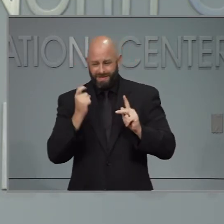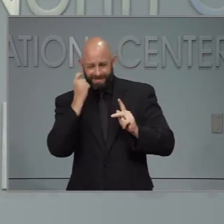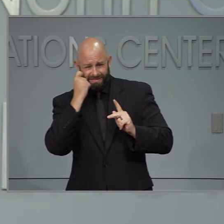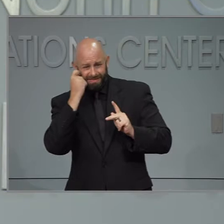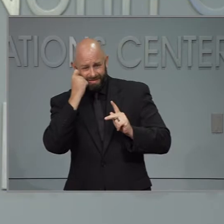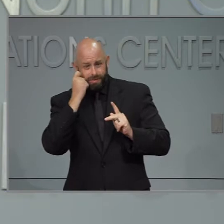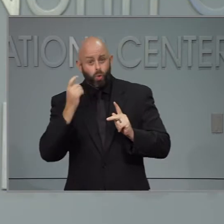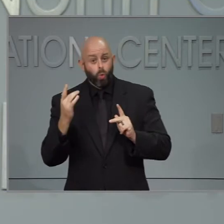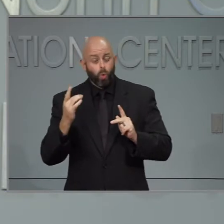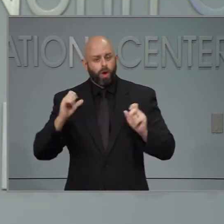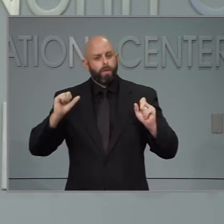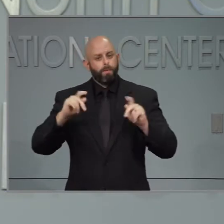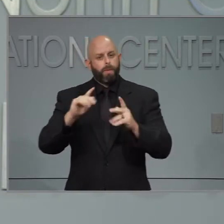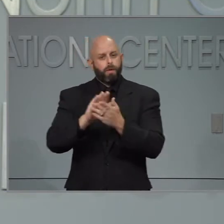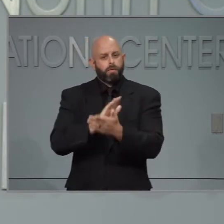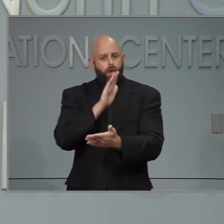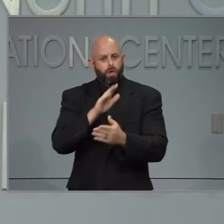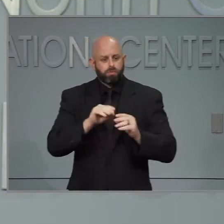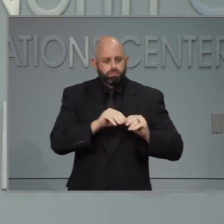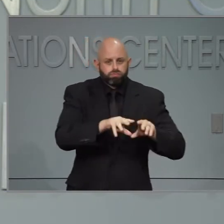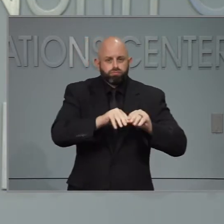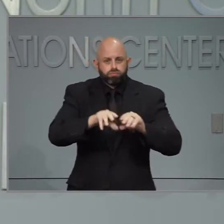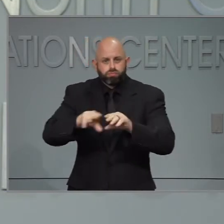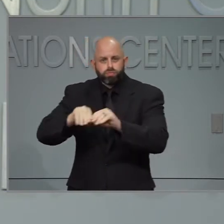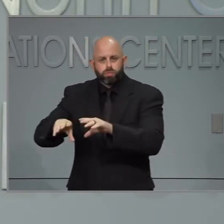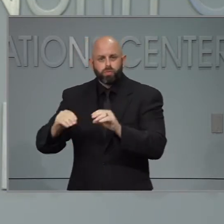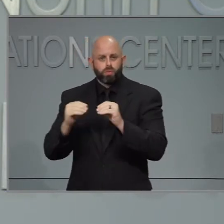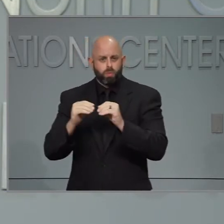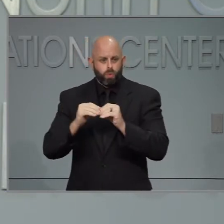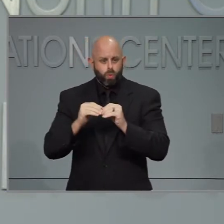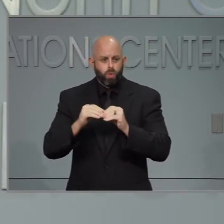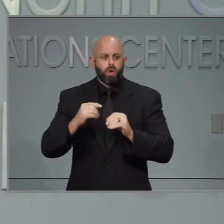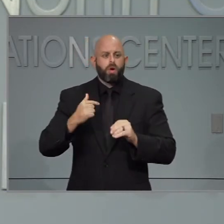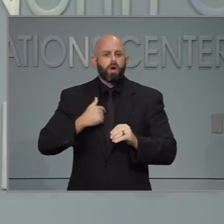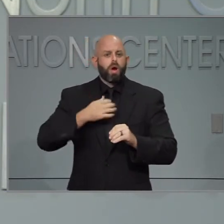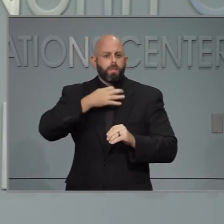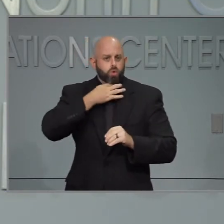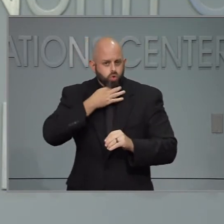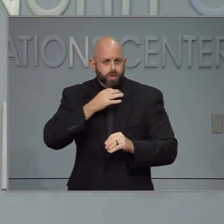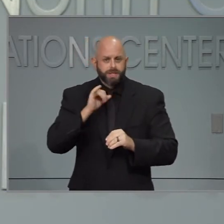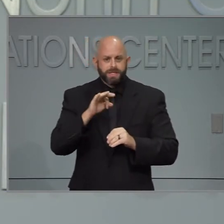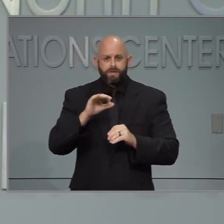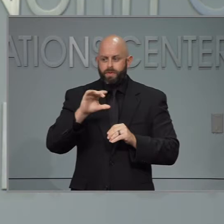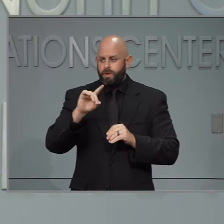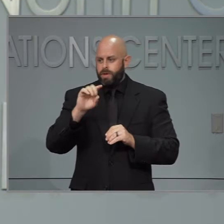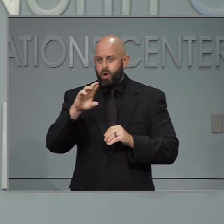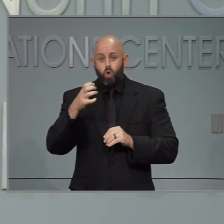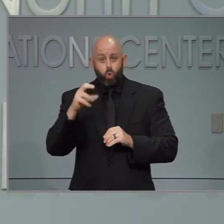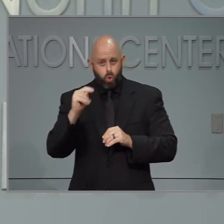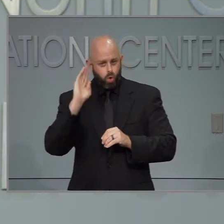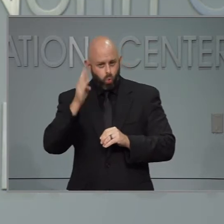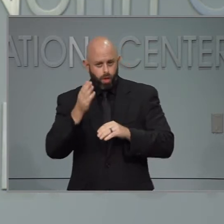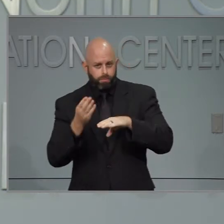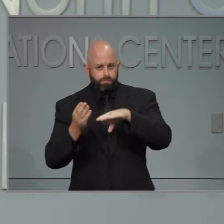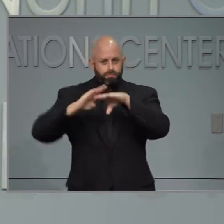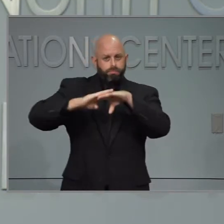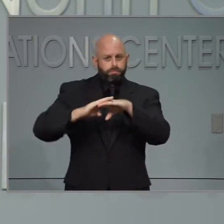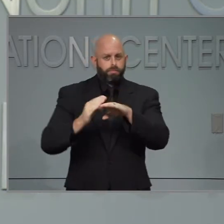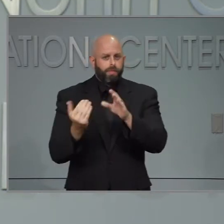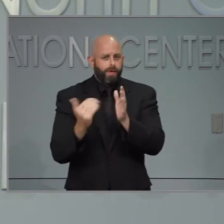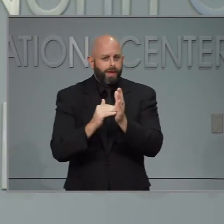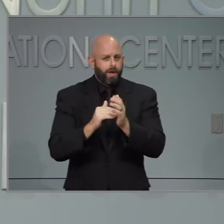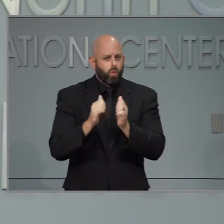fue porque empezaron las universidades y los colegios. ¿Y usted y ella están